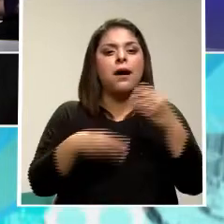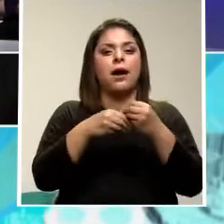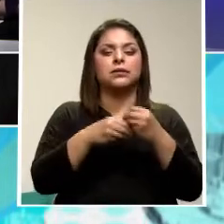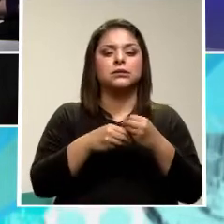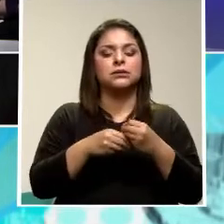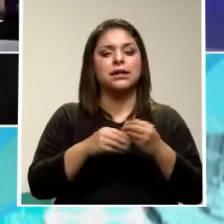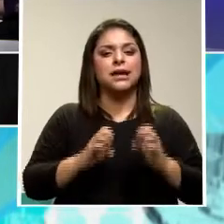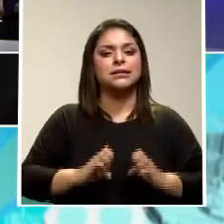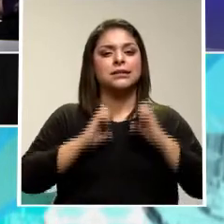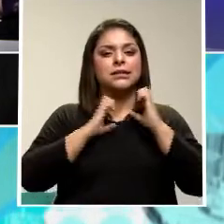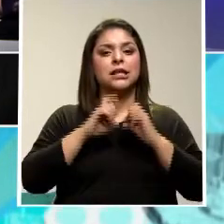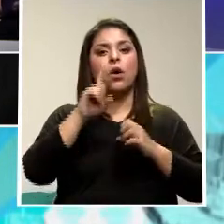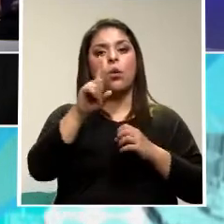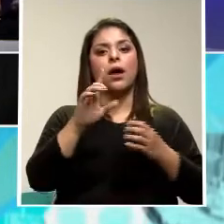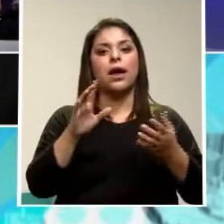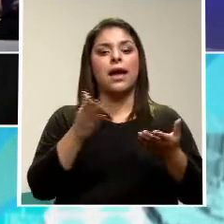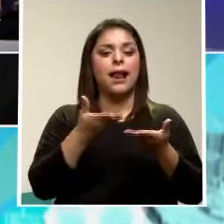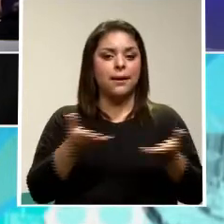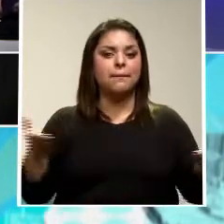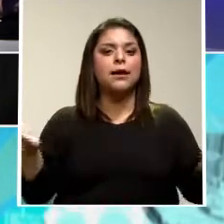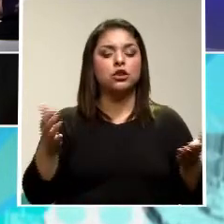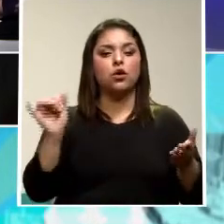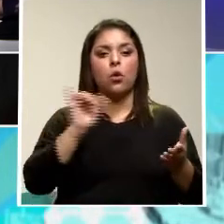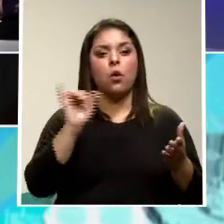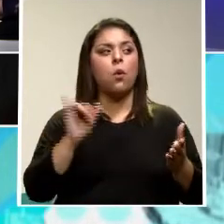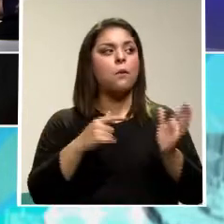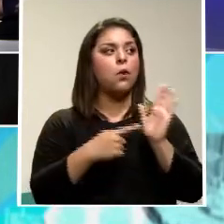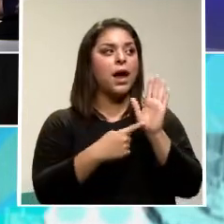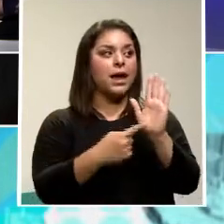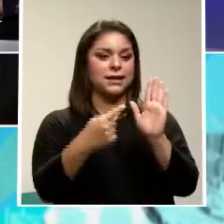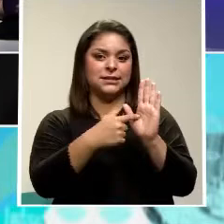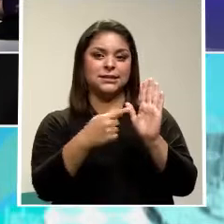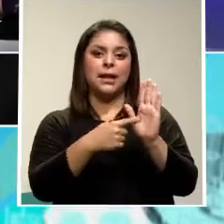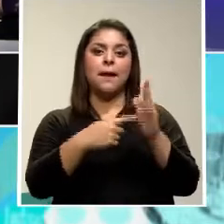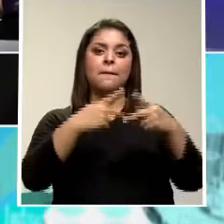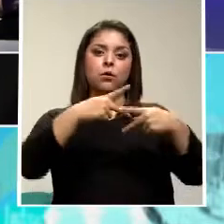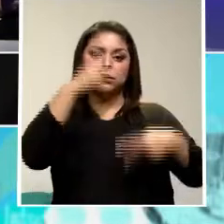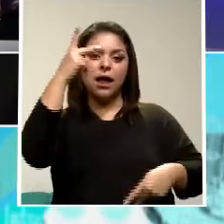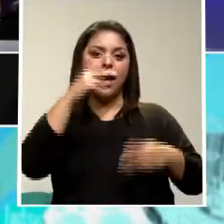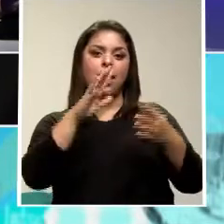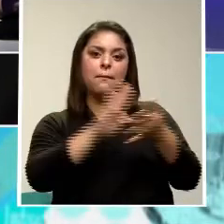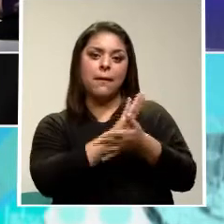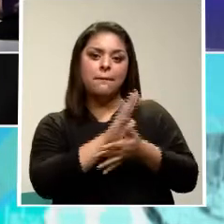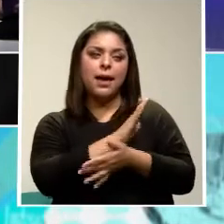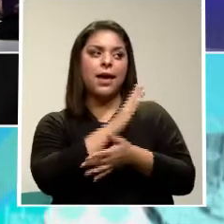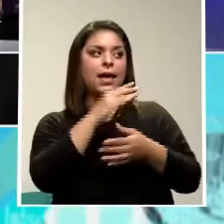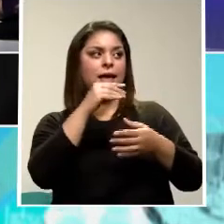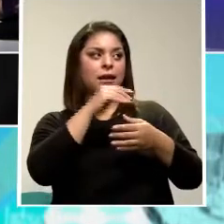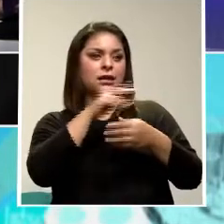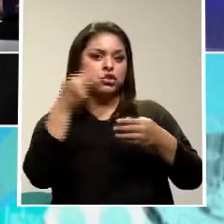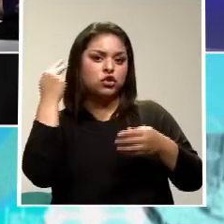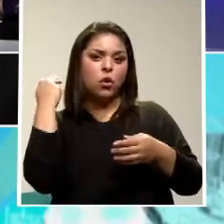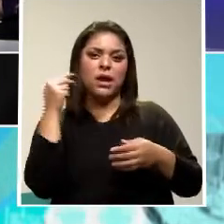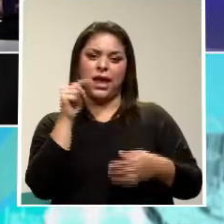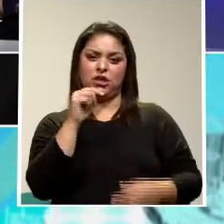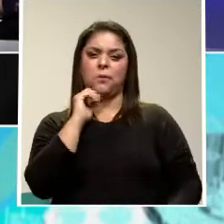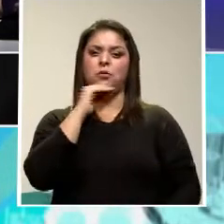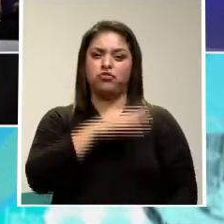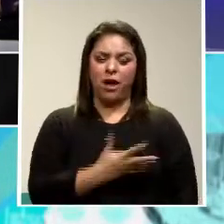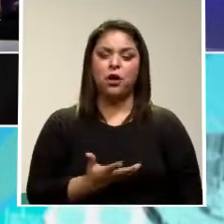elemento como este en papel, con una portada, con una reseña, es raro,